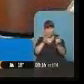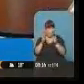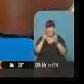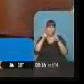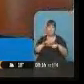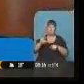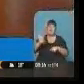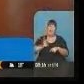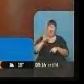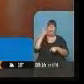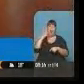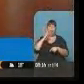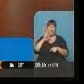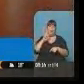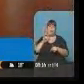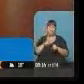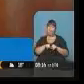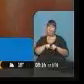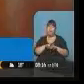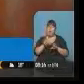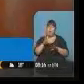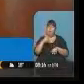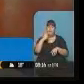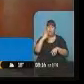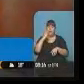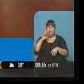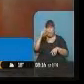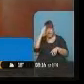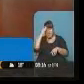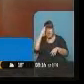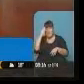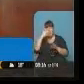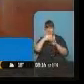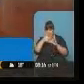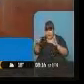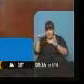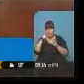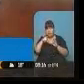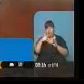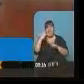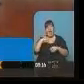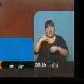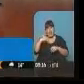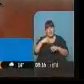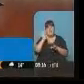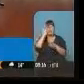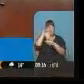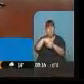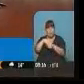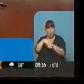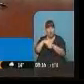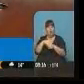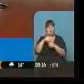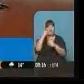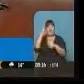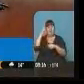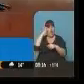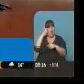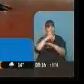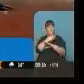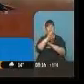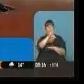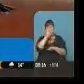partir del año 2 de este 15 2015 argentina e incorpora a sus parlamentarios